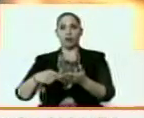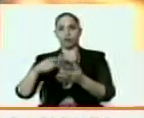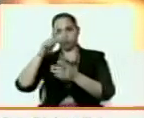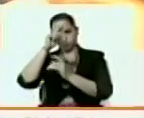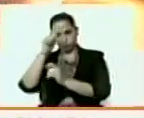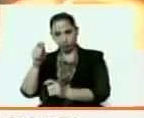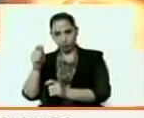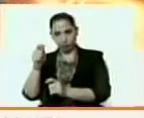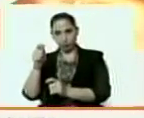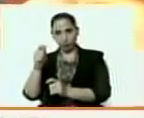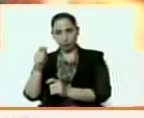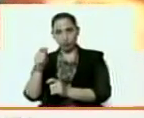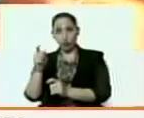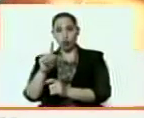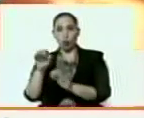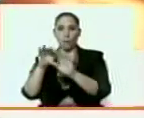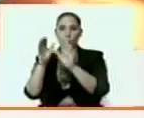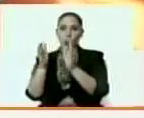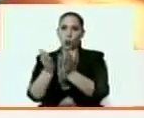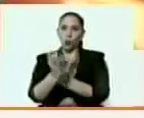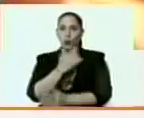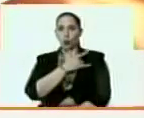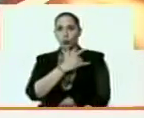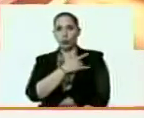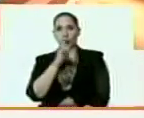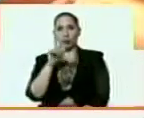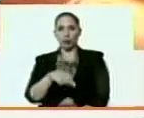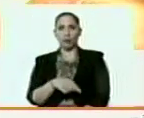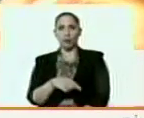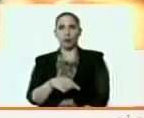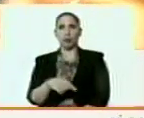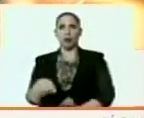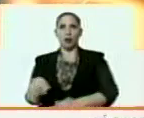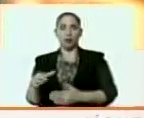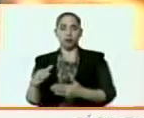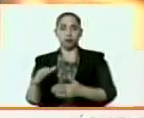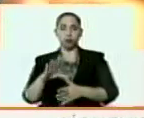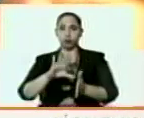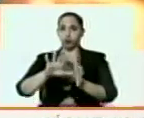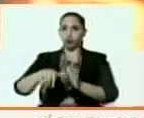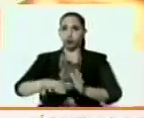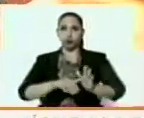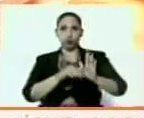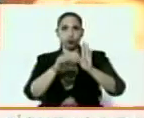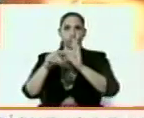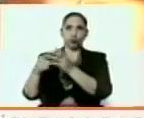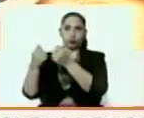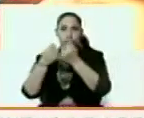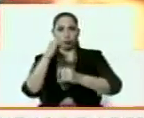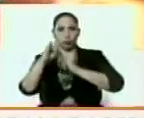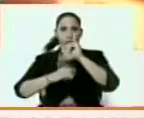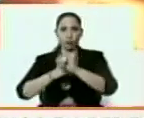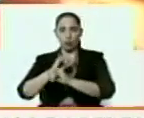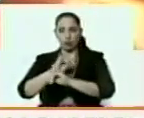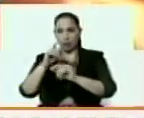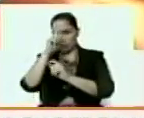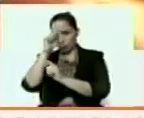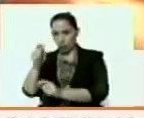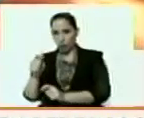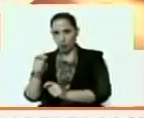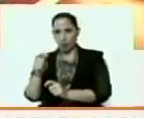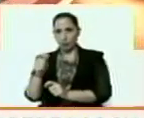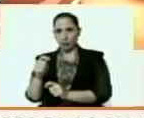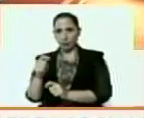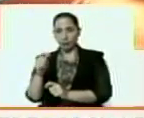reconocidas, repito, no en el mundo académico, sino en el mundo del pillaje internacional, jurídico y económico, habían sido reconocidas